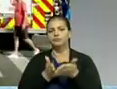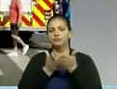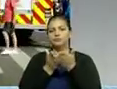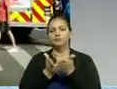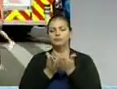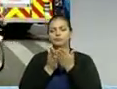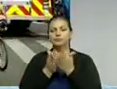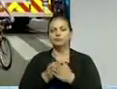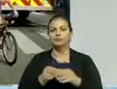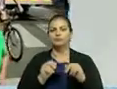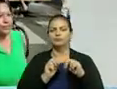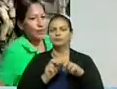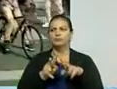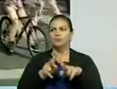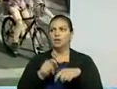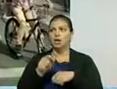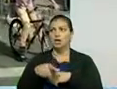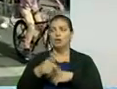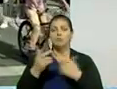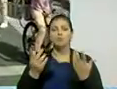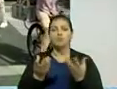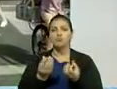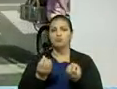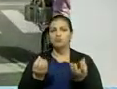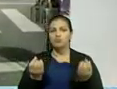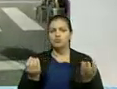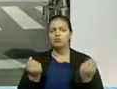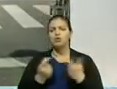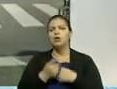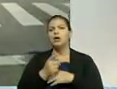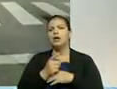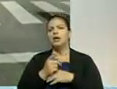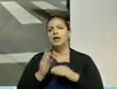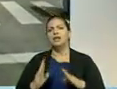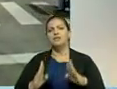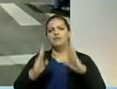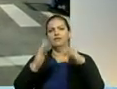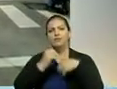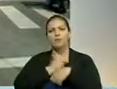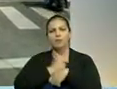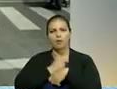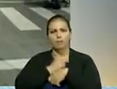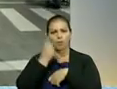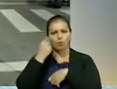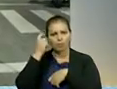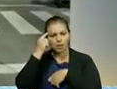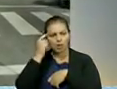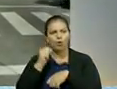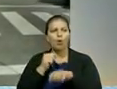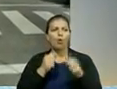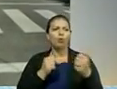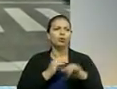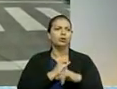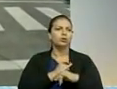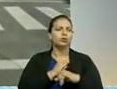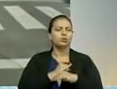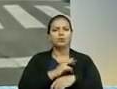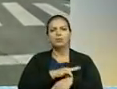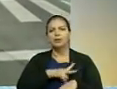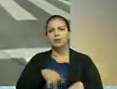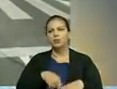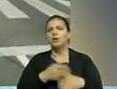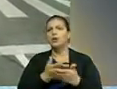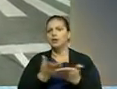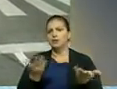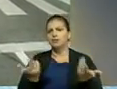donde también se encuentran muchas instituciones públicas y particulares también que van a hacer muchas personas sus trámites. Así que